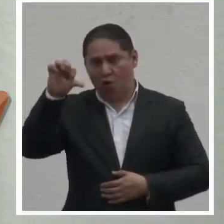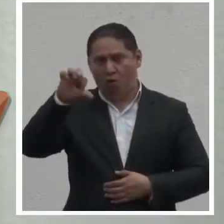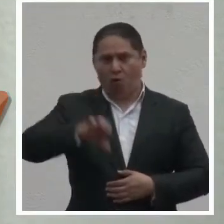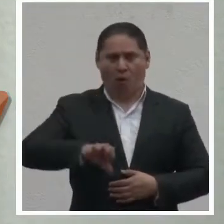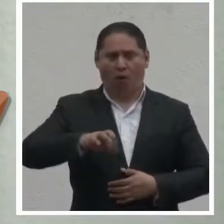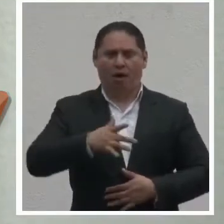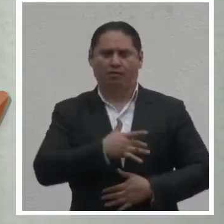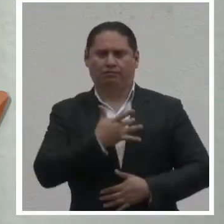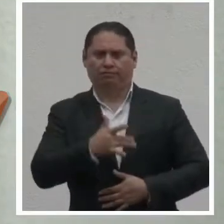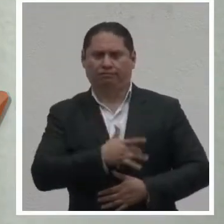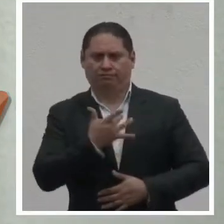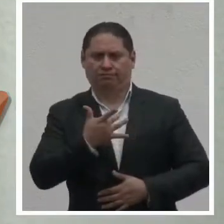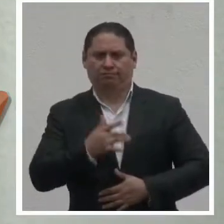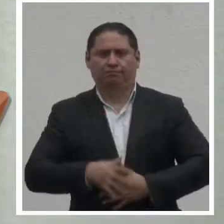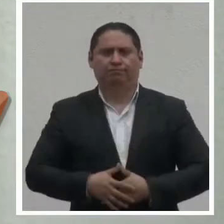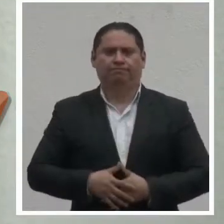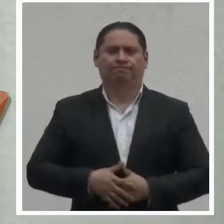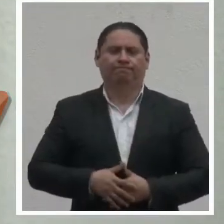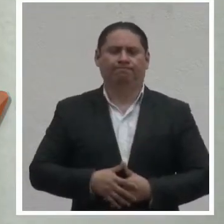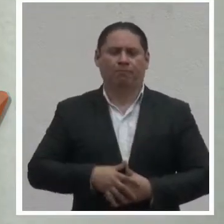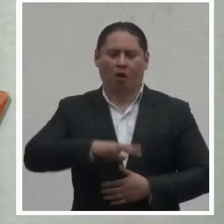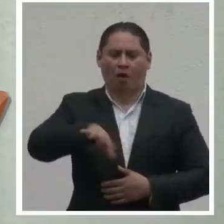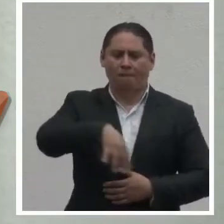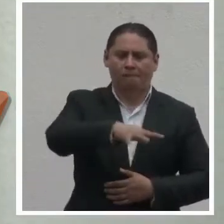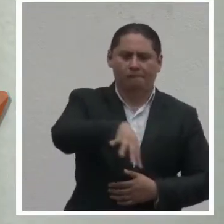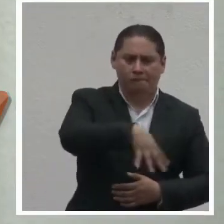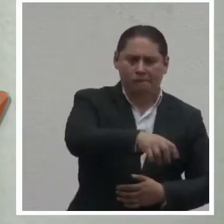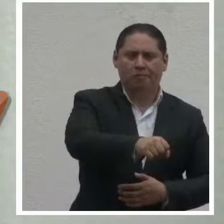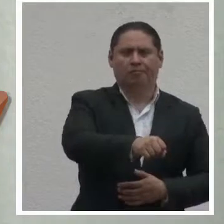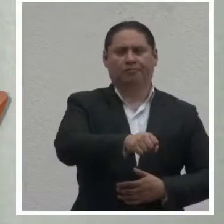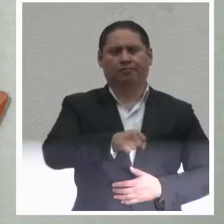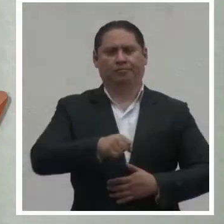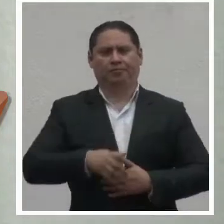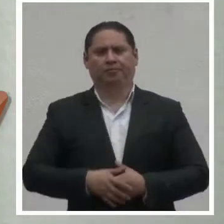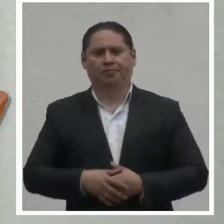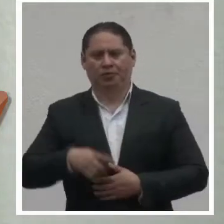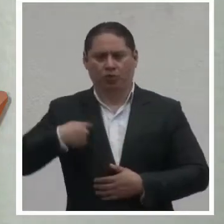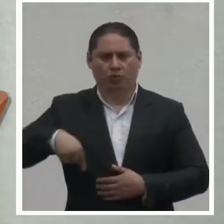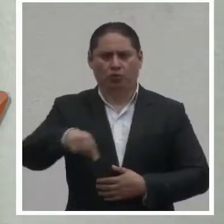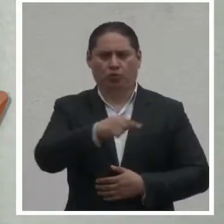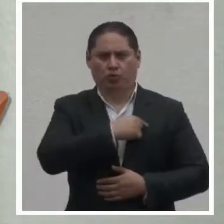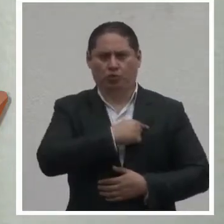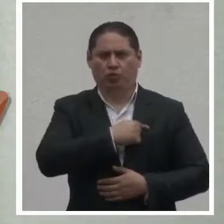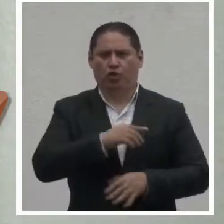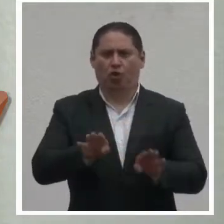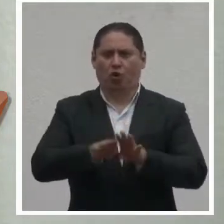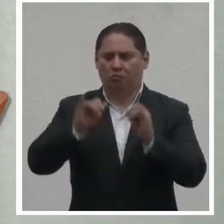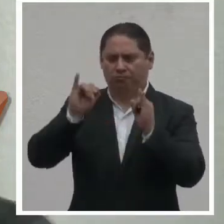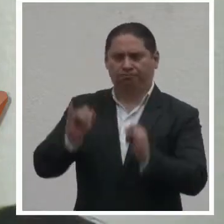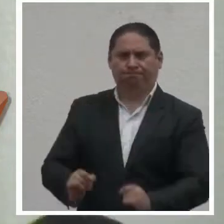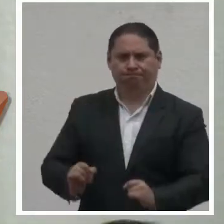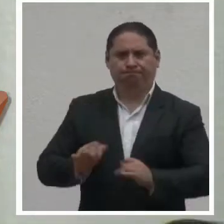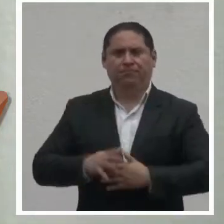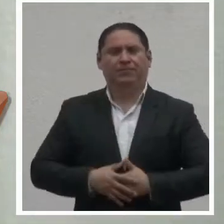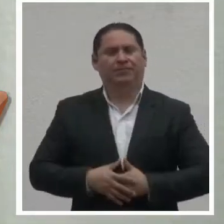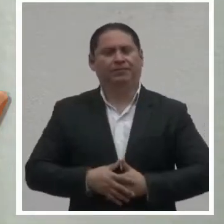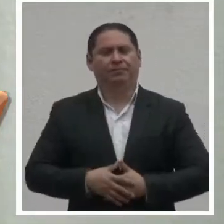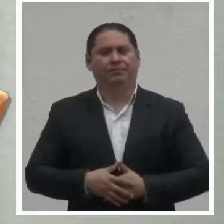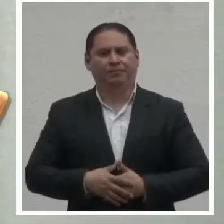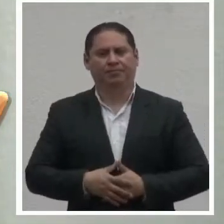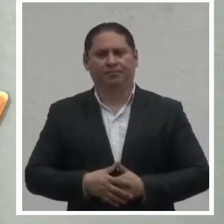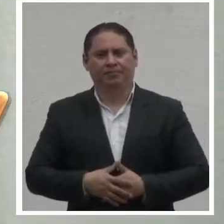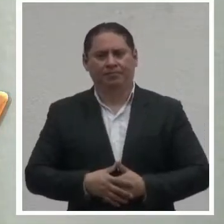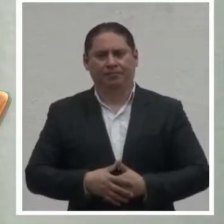sentimiento chiapaneco en la búsqueda de nuestra identidad, la identidad